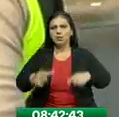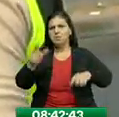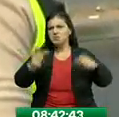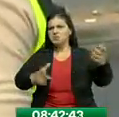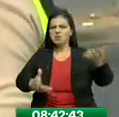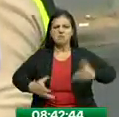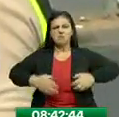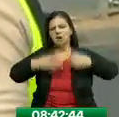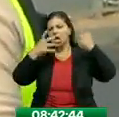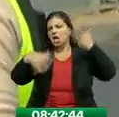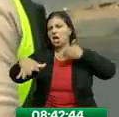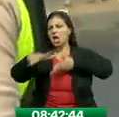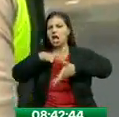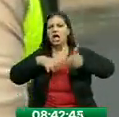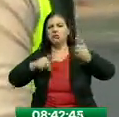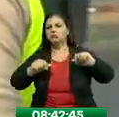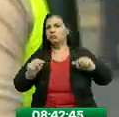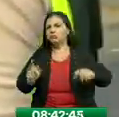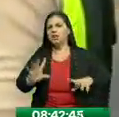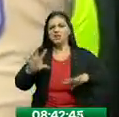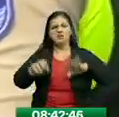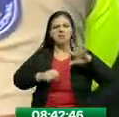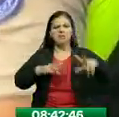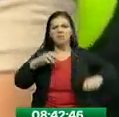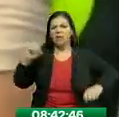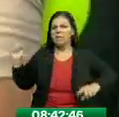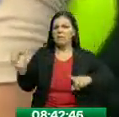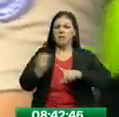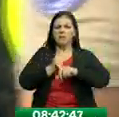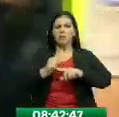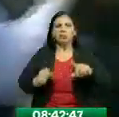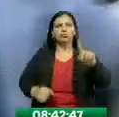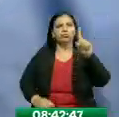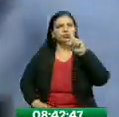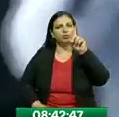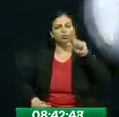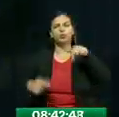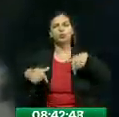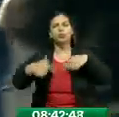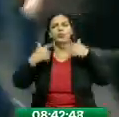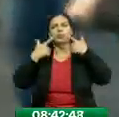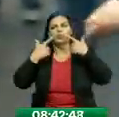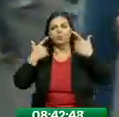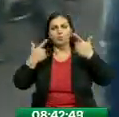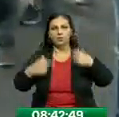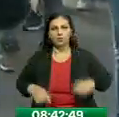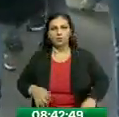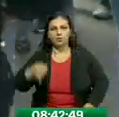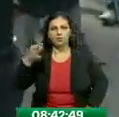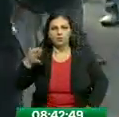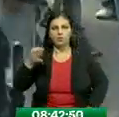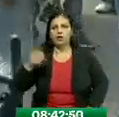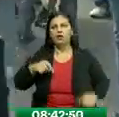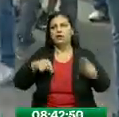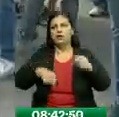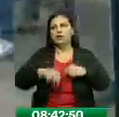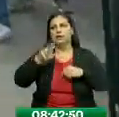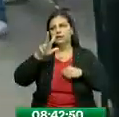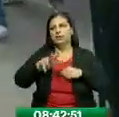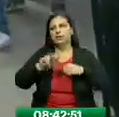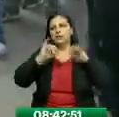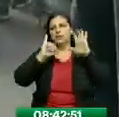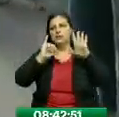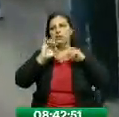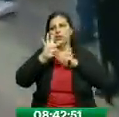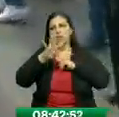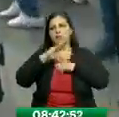exista alteraciones, no existan vandalismo, no existan saqueos. Estamos del personal del distrito Durán, como 364 policías. ¿Qué es lo que